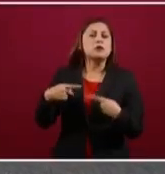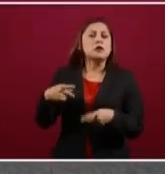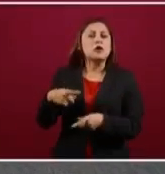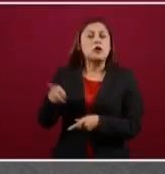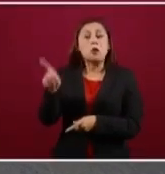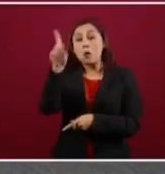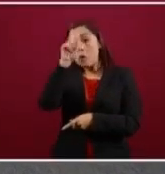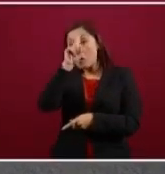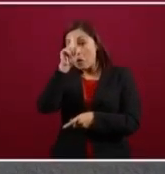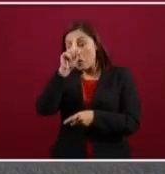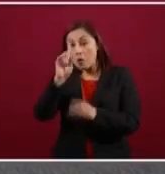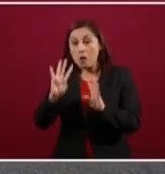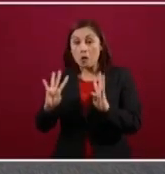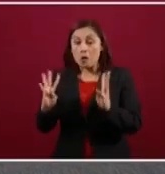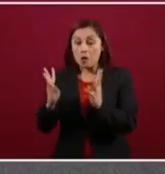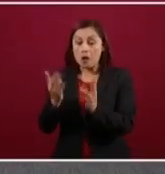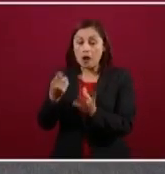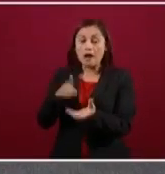de organismos